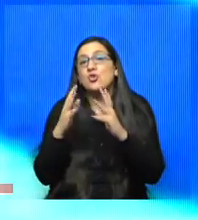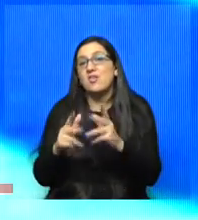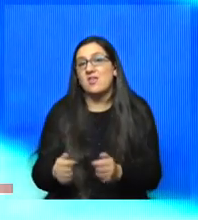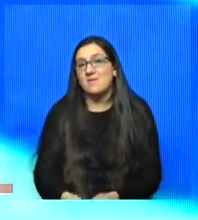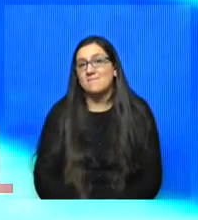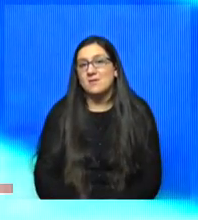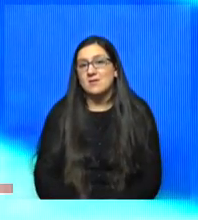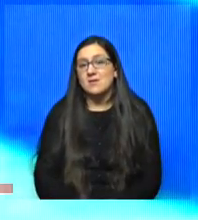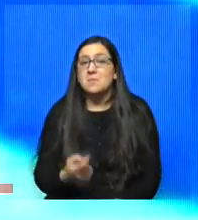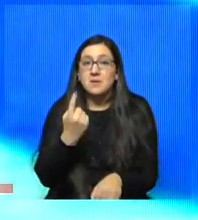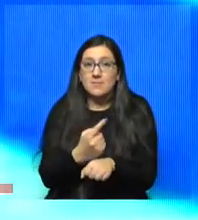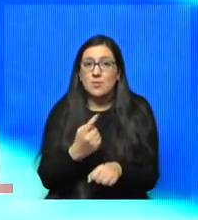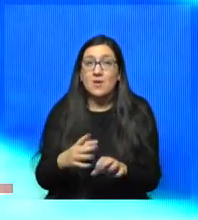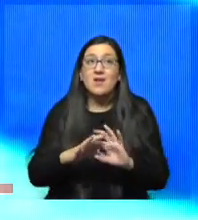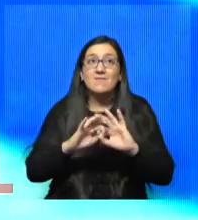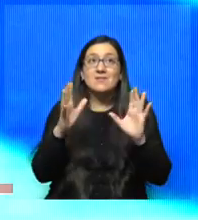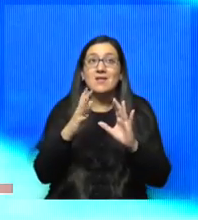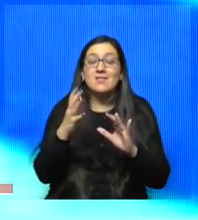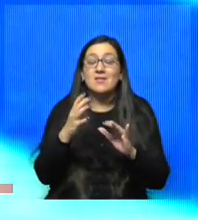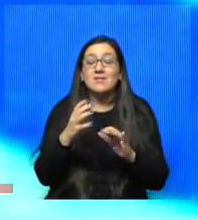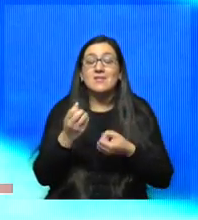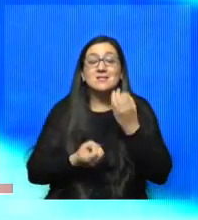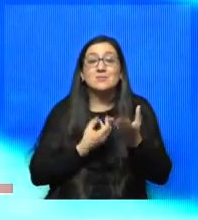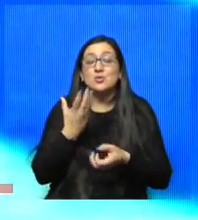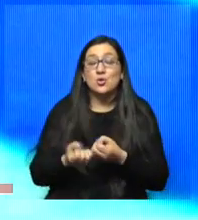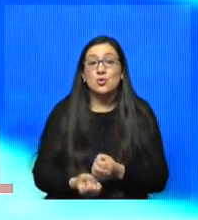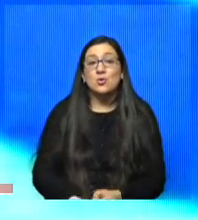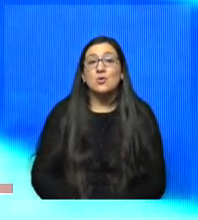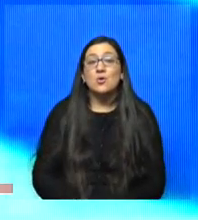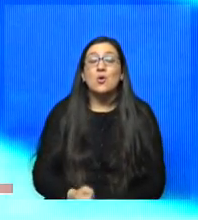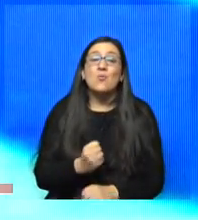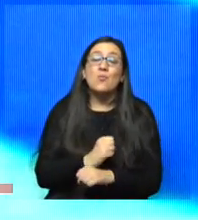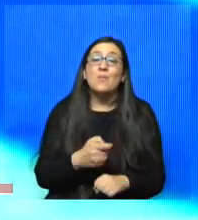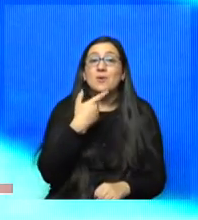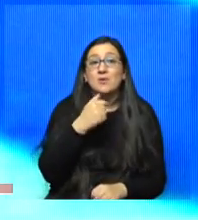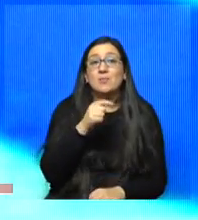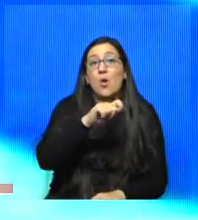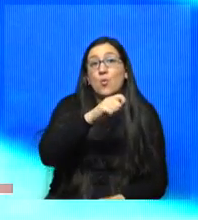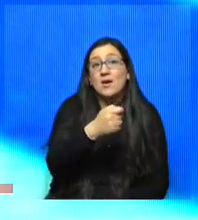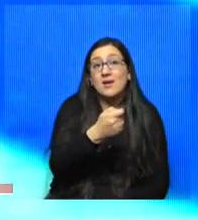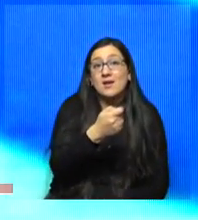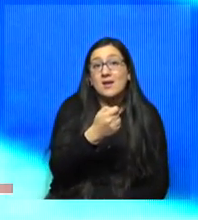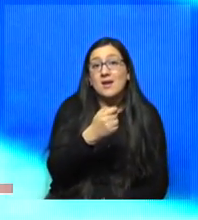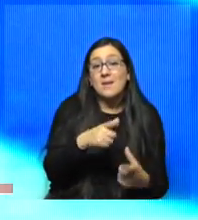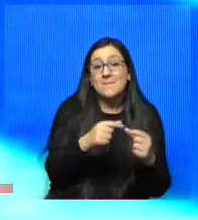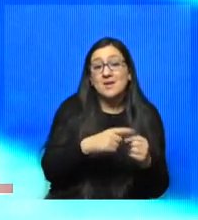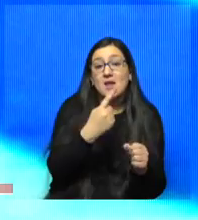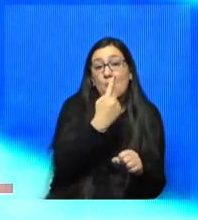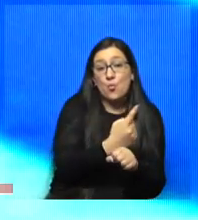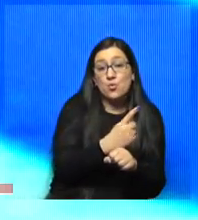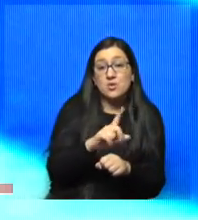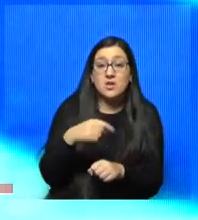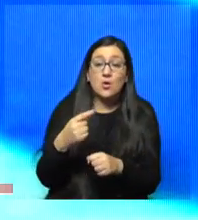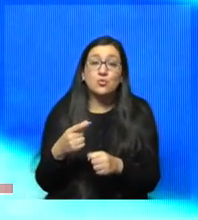para la libertad de expresión, puede poner un medio primero y a otro medio en la página 3. O sea, quiere decir que vos estás haciendo un laburo,